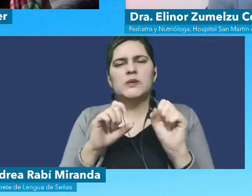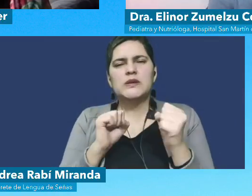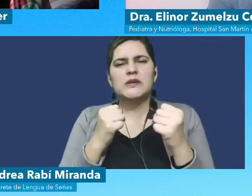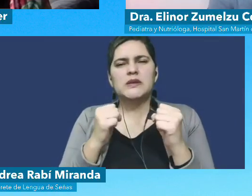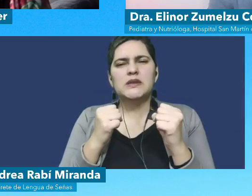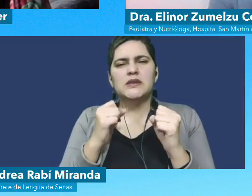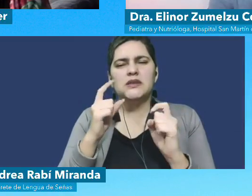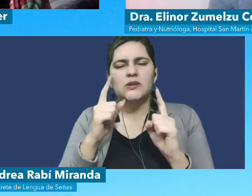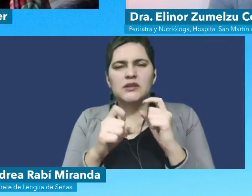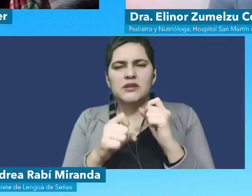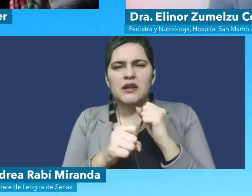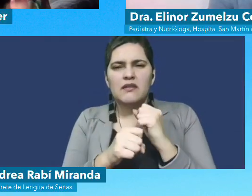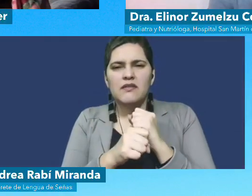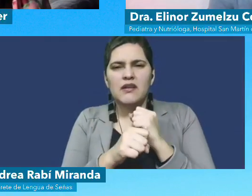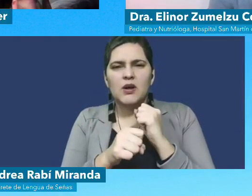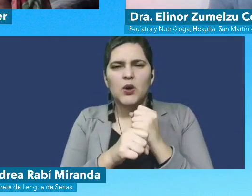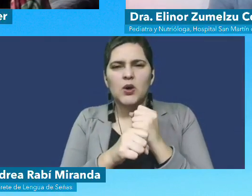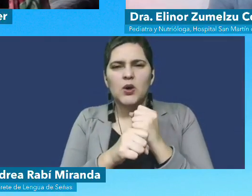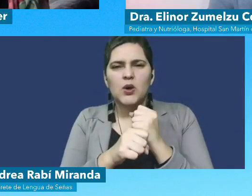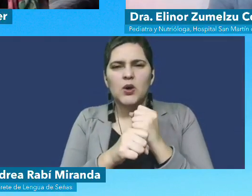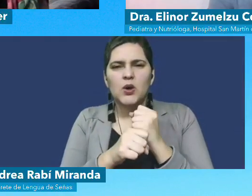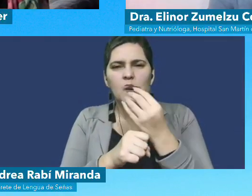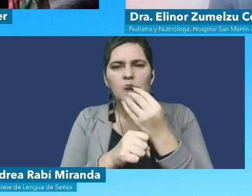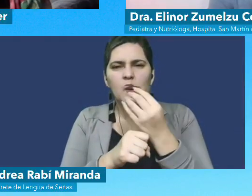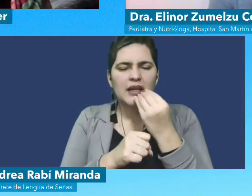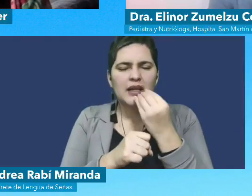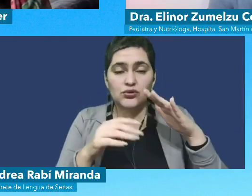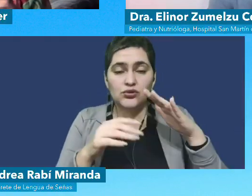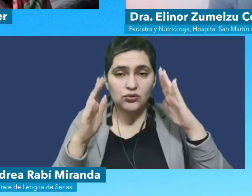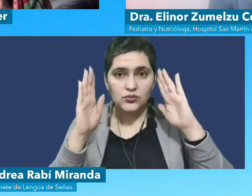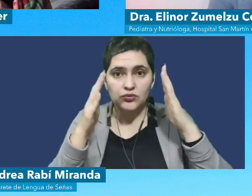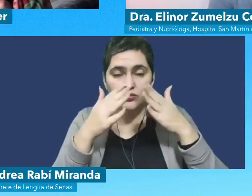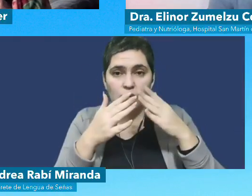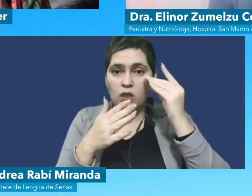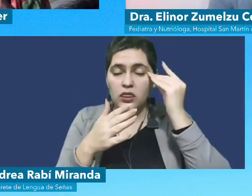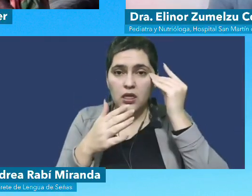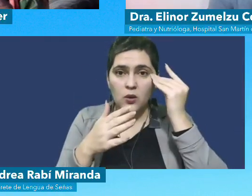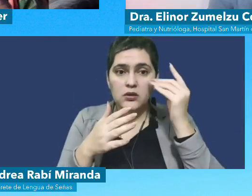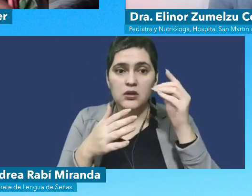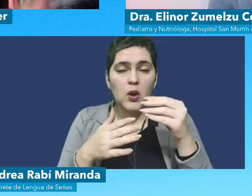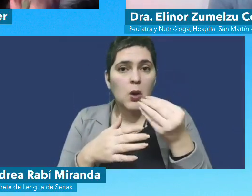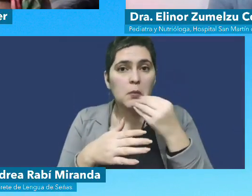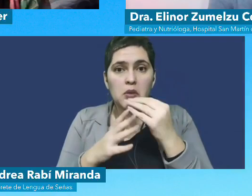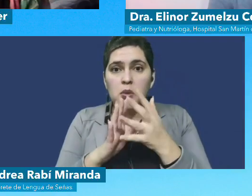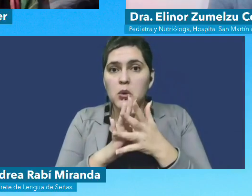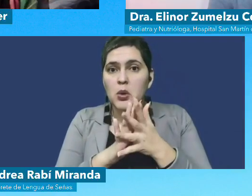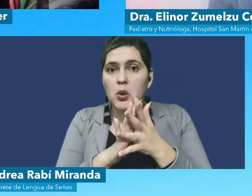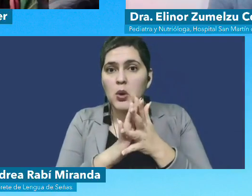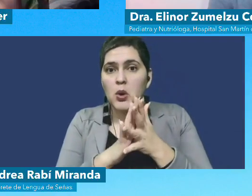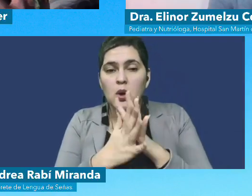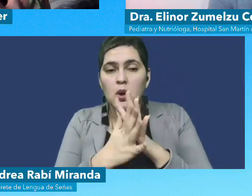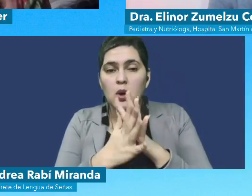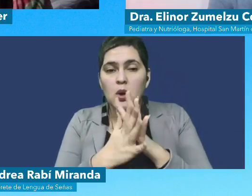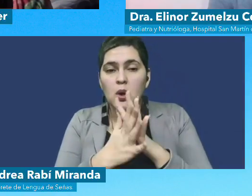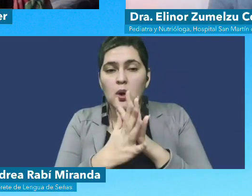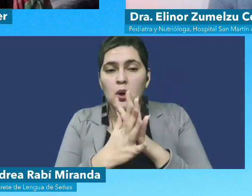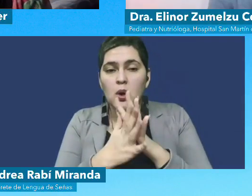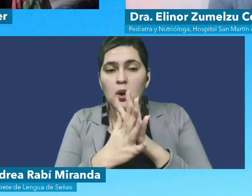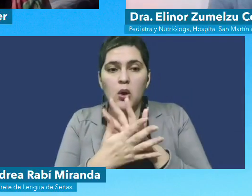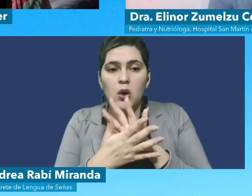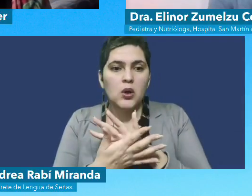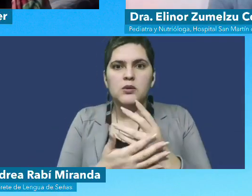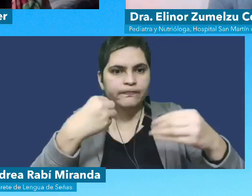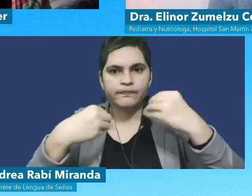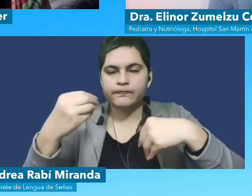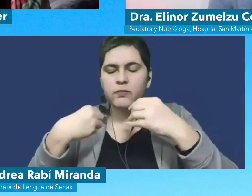comer con niños con diagnósticos de autismo y de síndrome de Down. Niños que comen de todo y que no se pueden controlar con la cantidad de alimentos. Comen muchas veces al día. Cuando